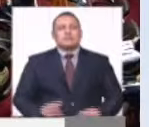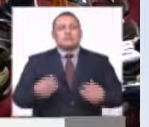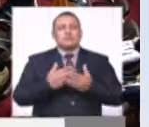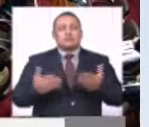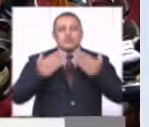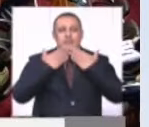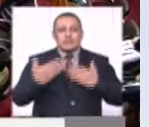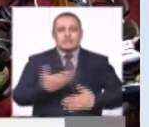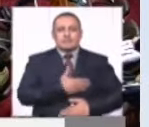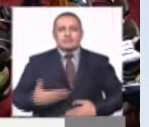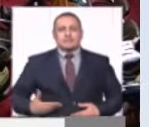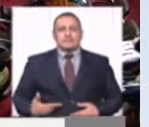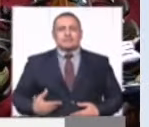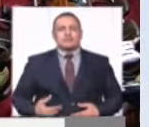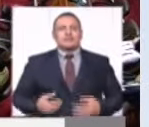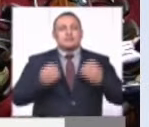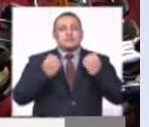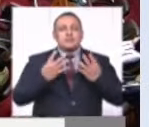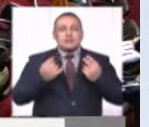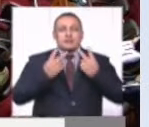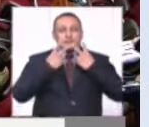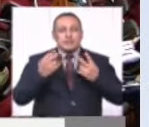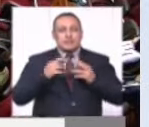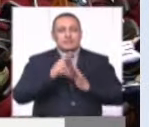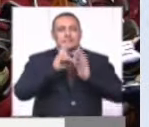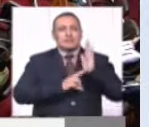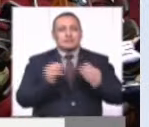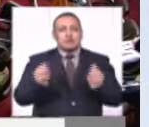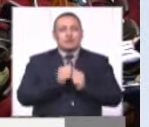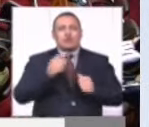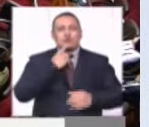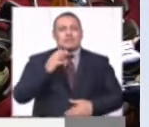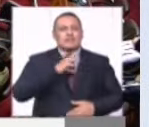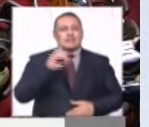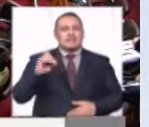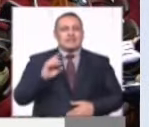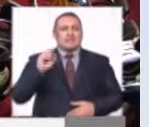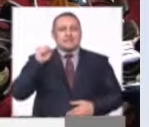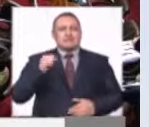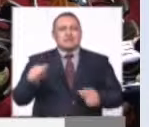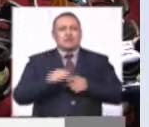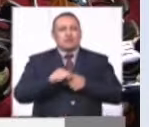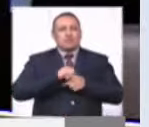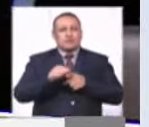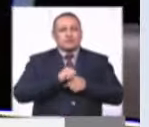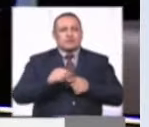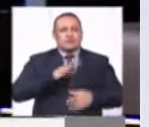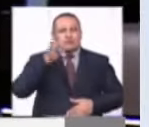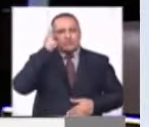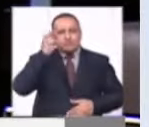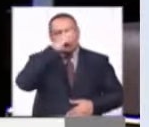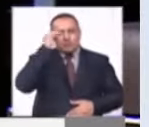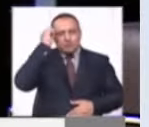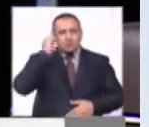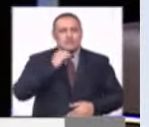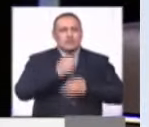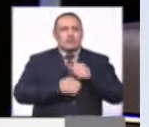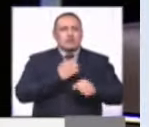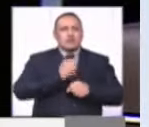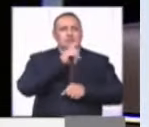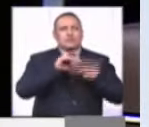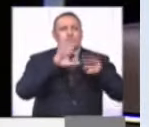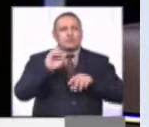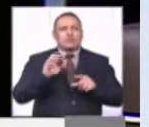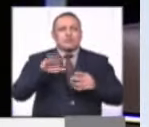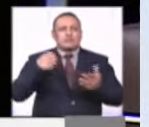Gracias, presidente. Presidente, este régimen de derecha con prácticas fujimontesinitas de los 90 viene